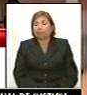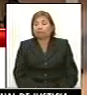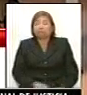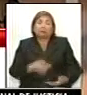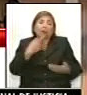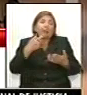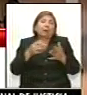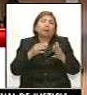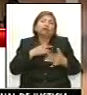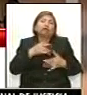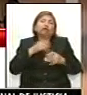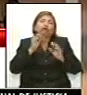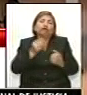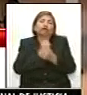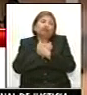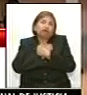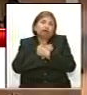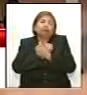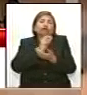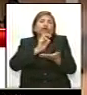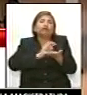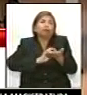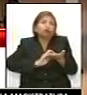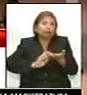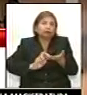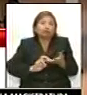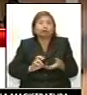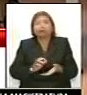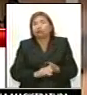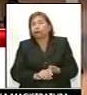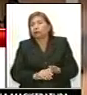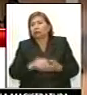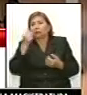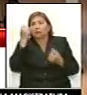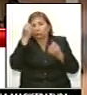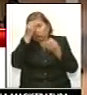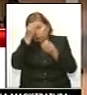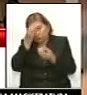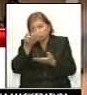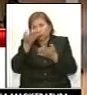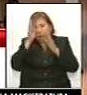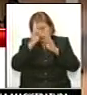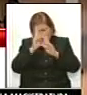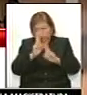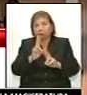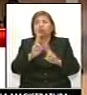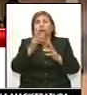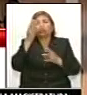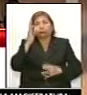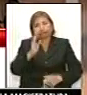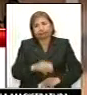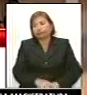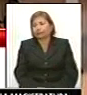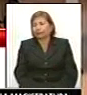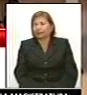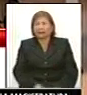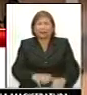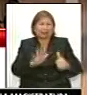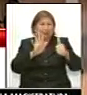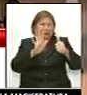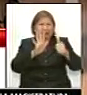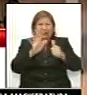Hablaba de la caridad, hablaba de la pureza, hablaba de la reverencia. En fin, eran